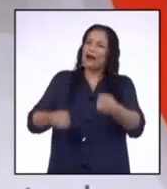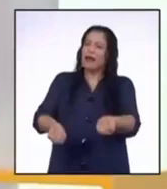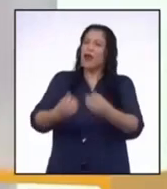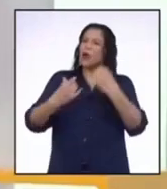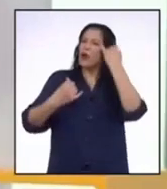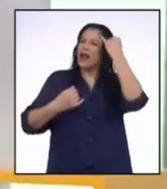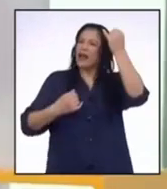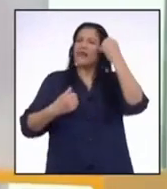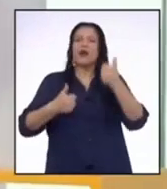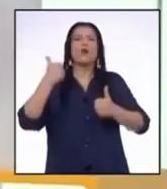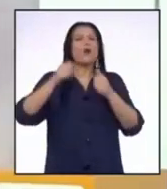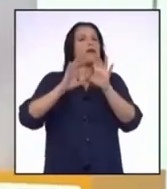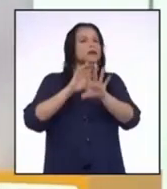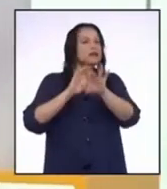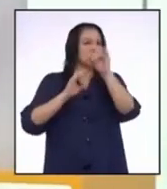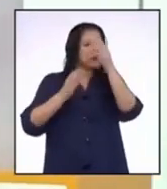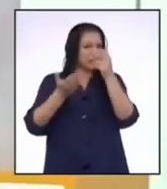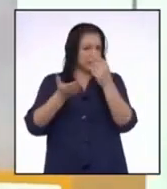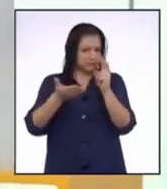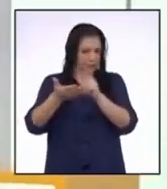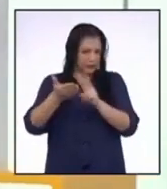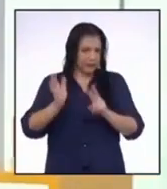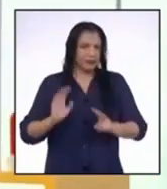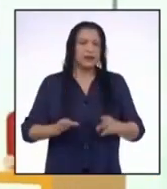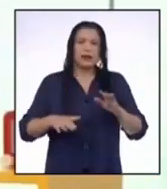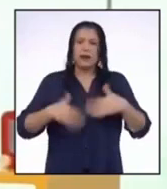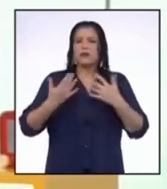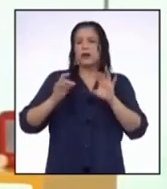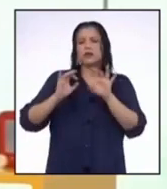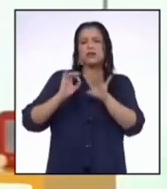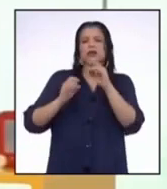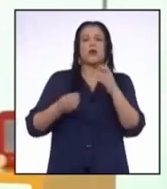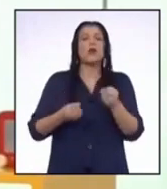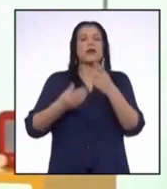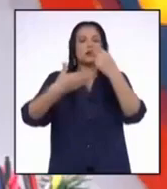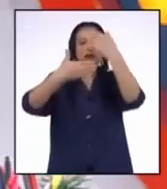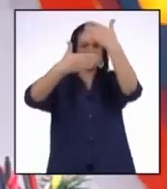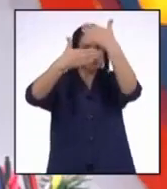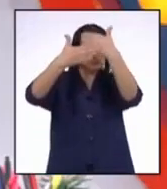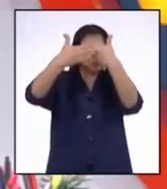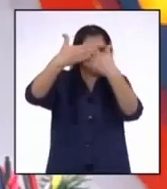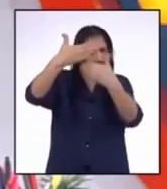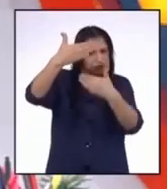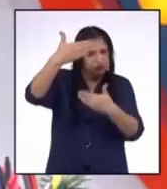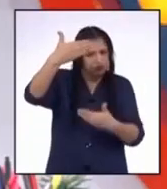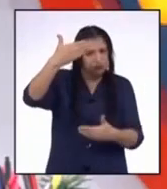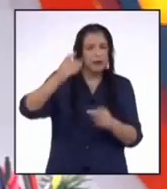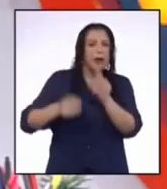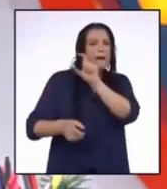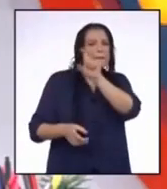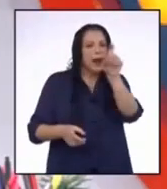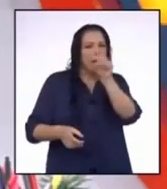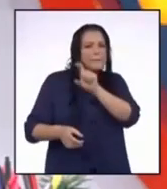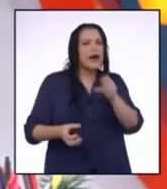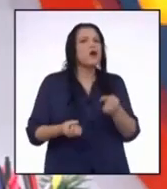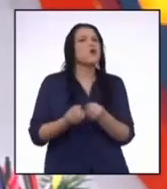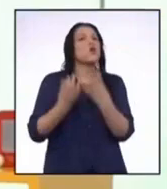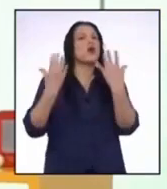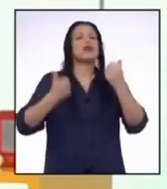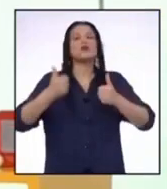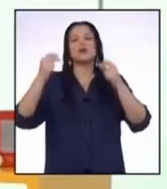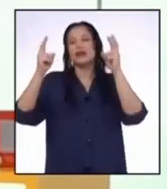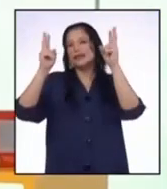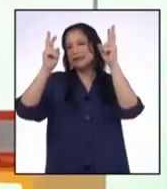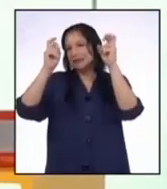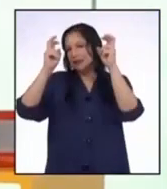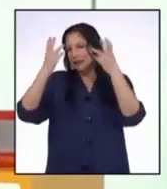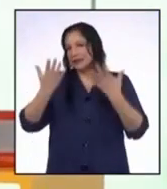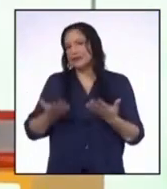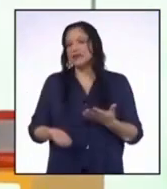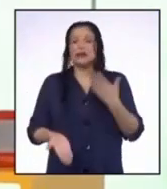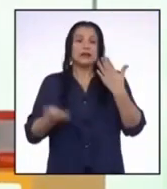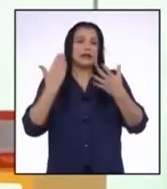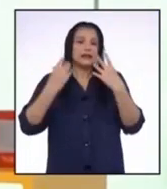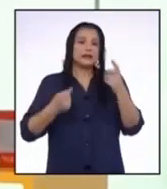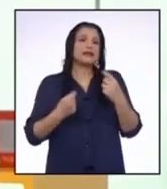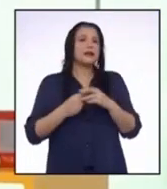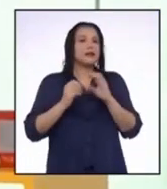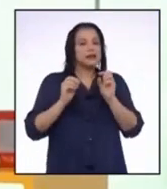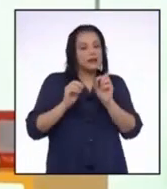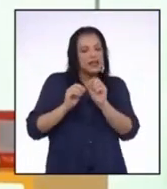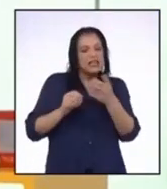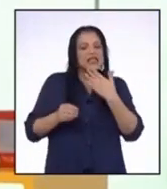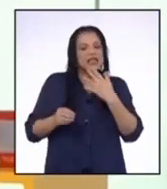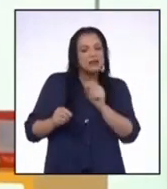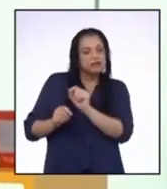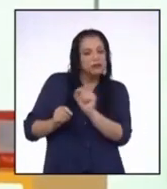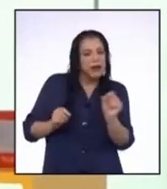encontrar en él. Además, podemos identificar la longitud del texto, cuántos párrafos tiene, el título, si tiene citas en los